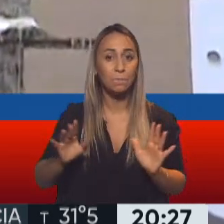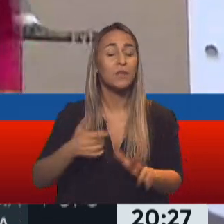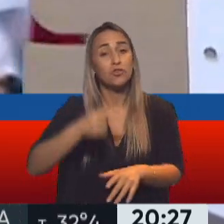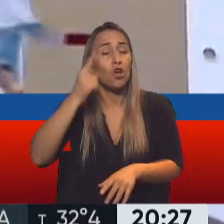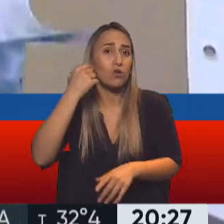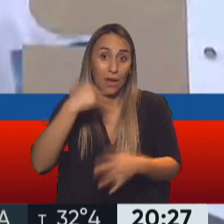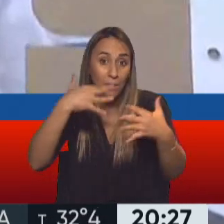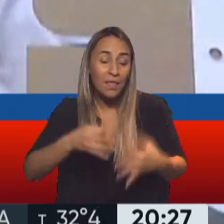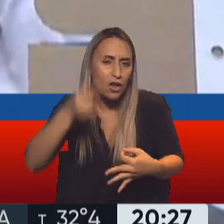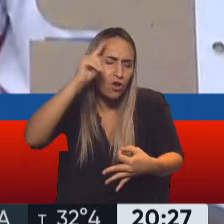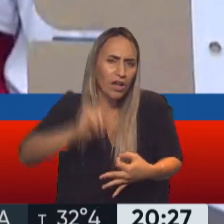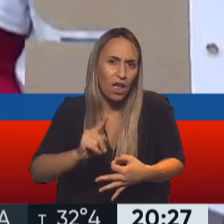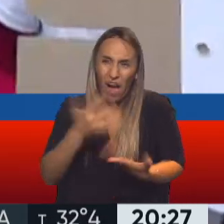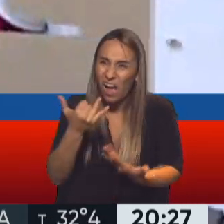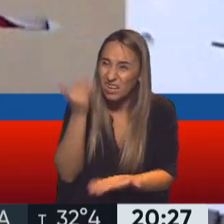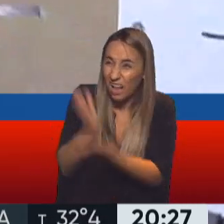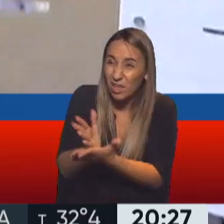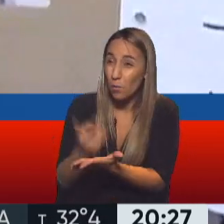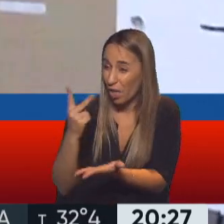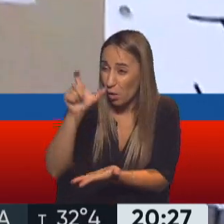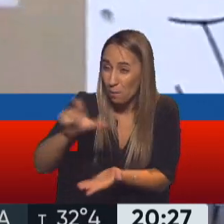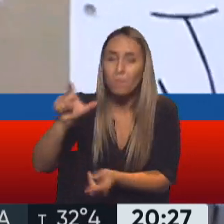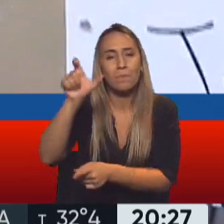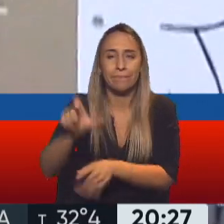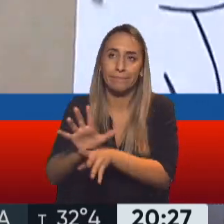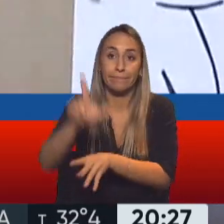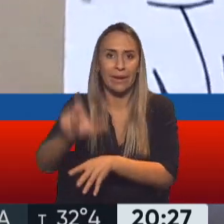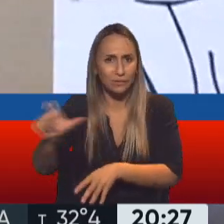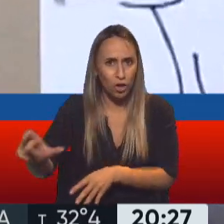condena para 2 personas así, si se puede llamar persona. Para lo que hicieron no creo.